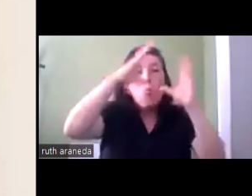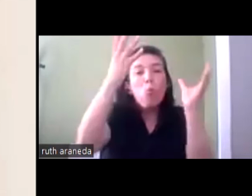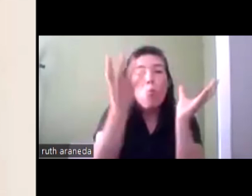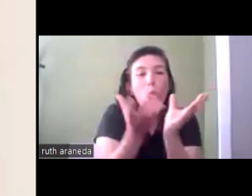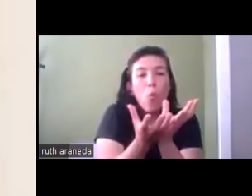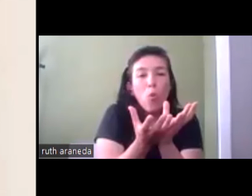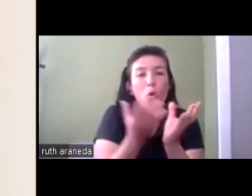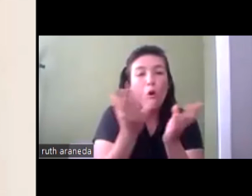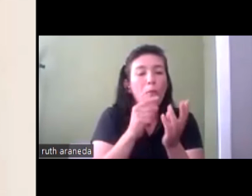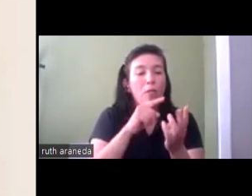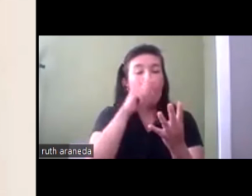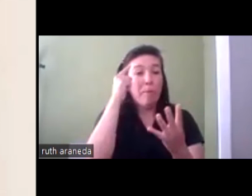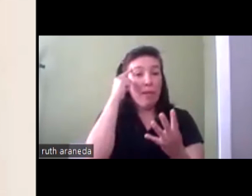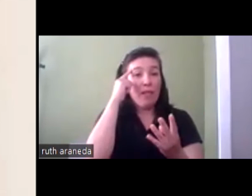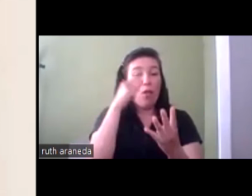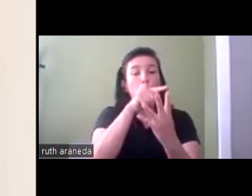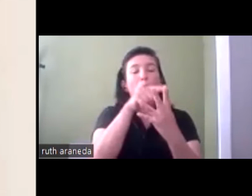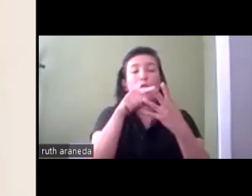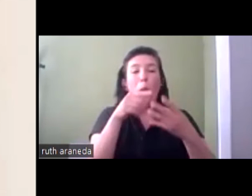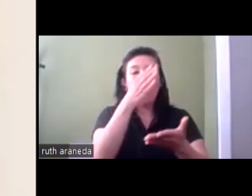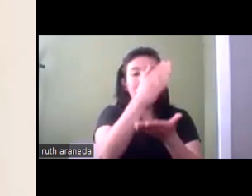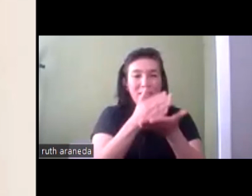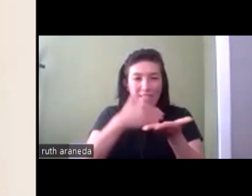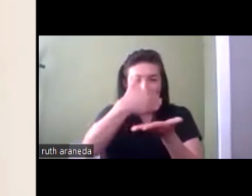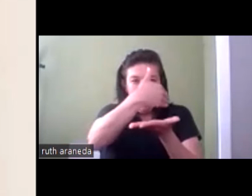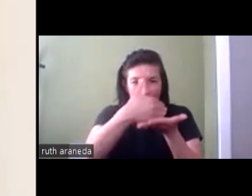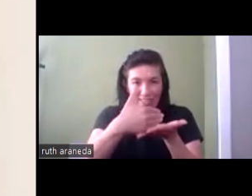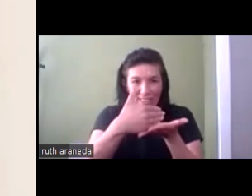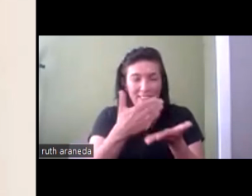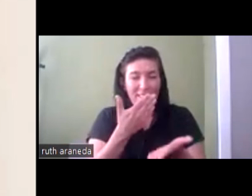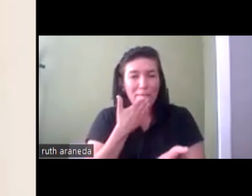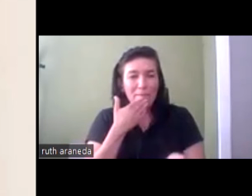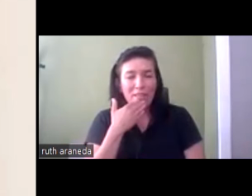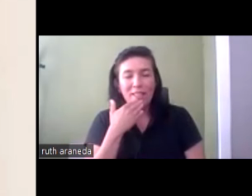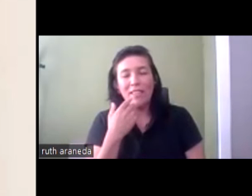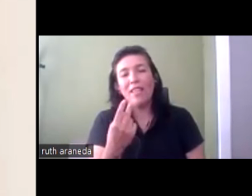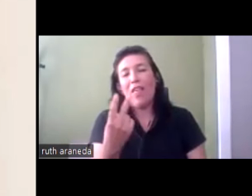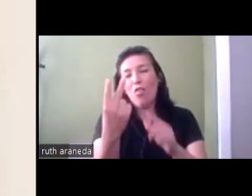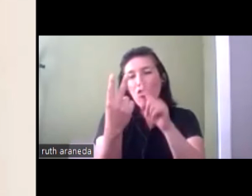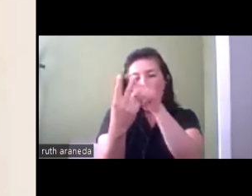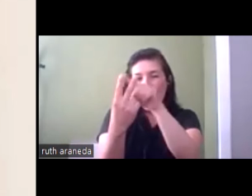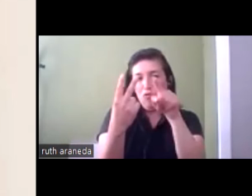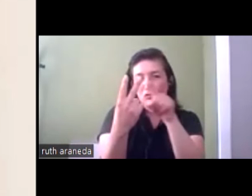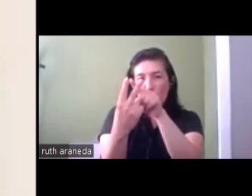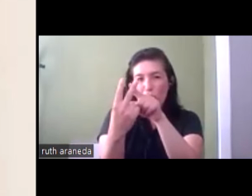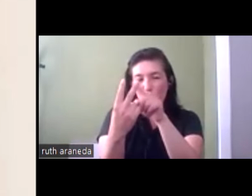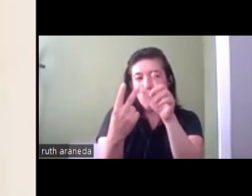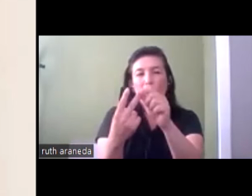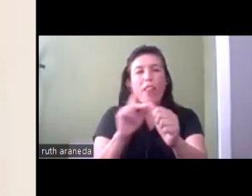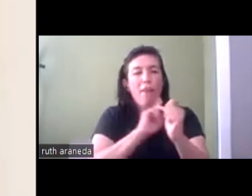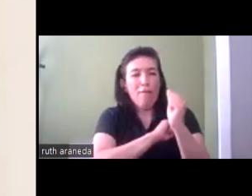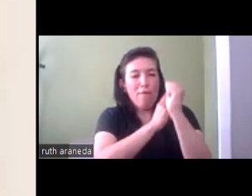de cuatro mitades, y también de la dualidad, que es el complemento de fuerzas